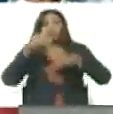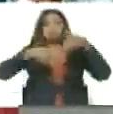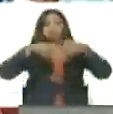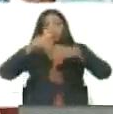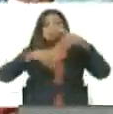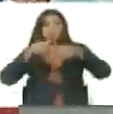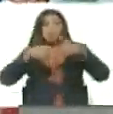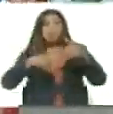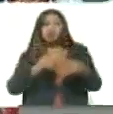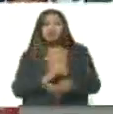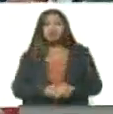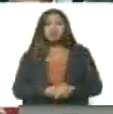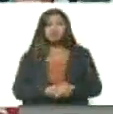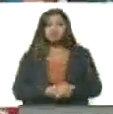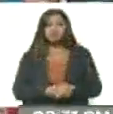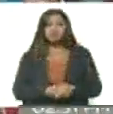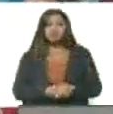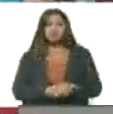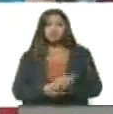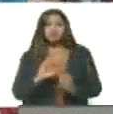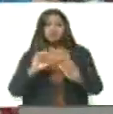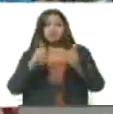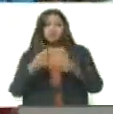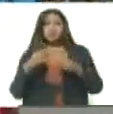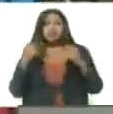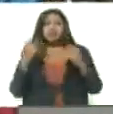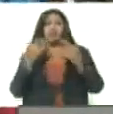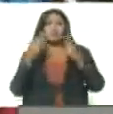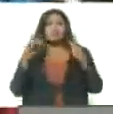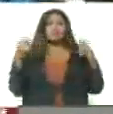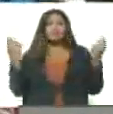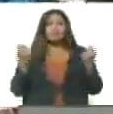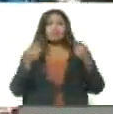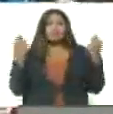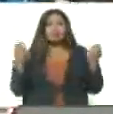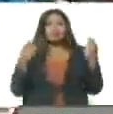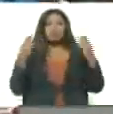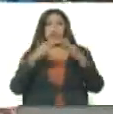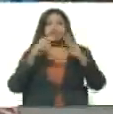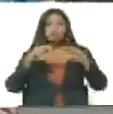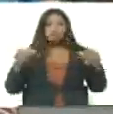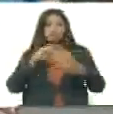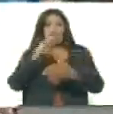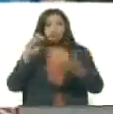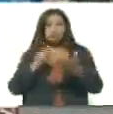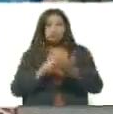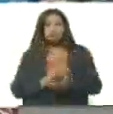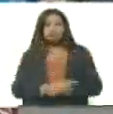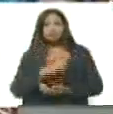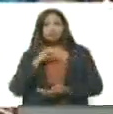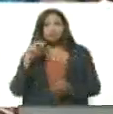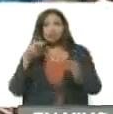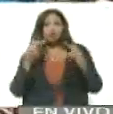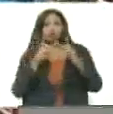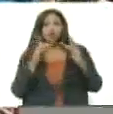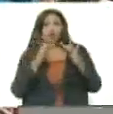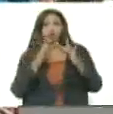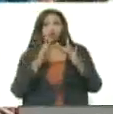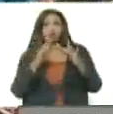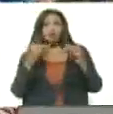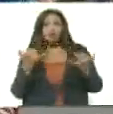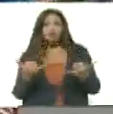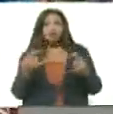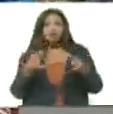mega elecciones ha iniciado esta campaña electoral en todo el territorio nacional. Establecemos este contacto al